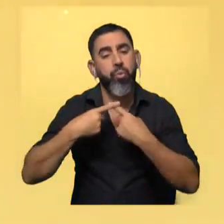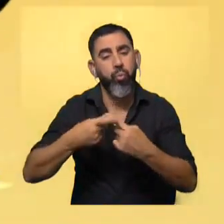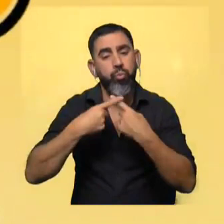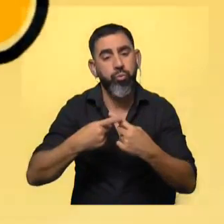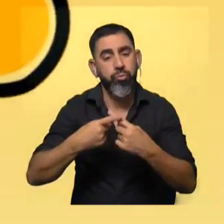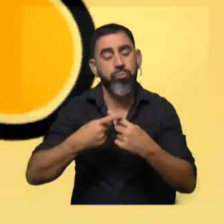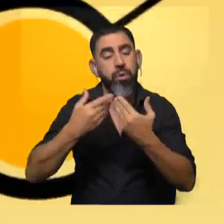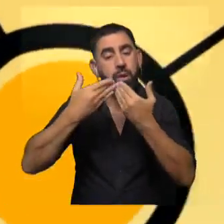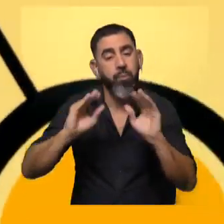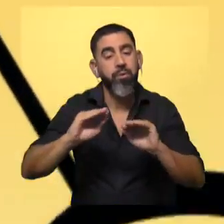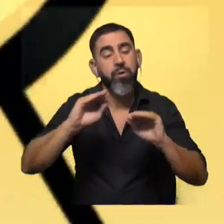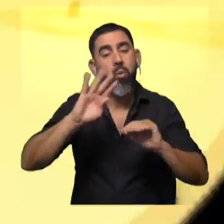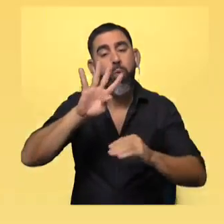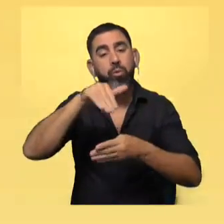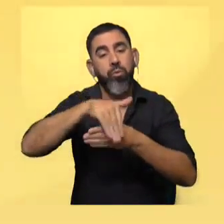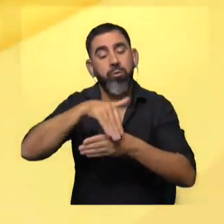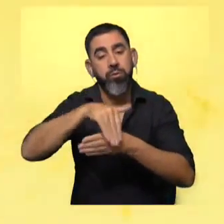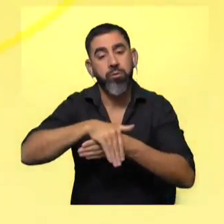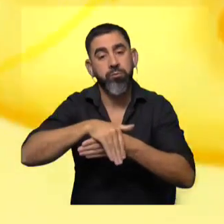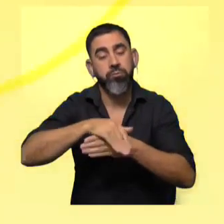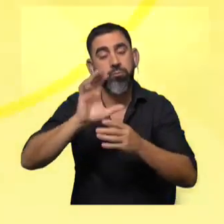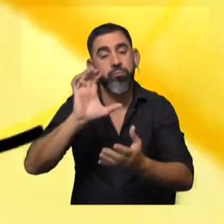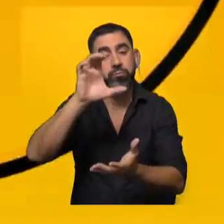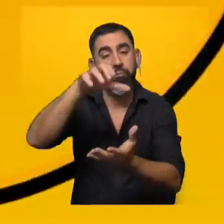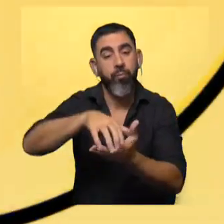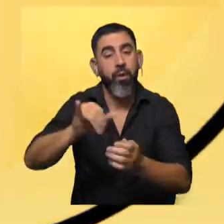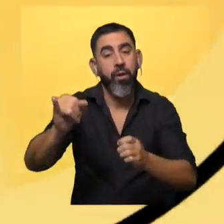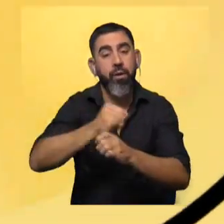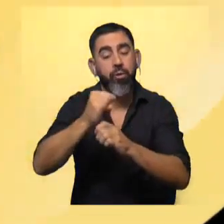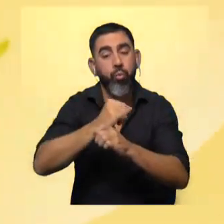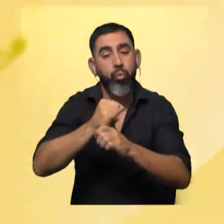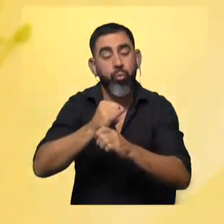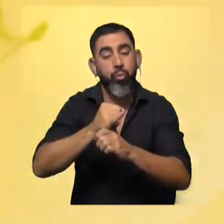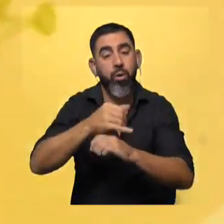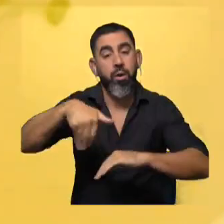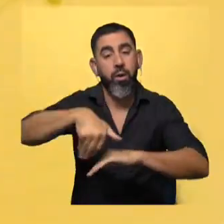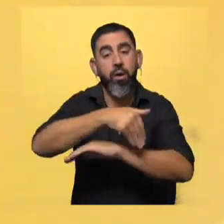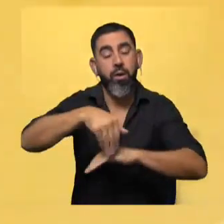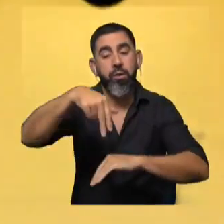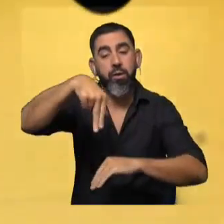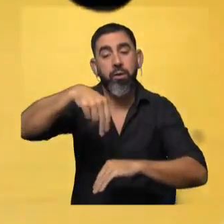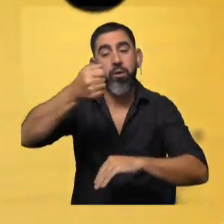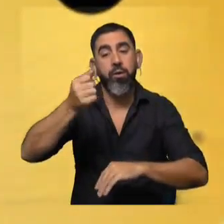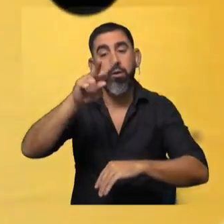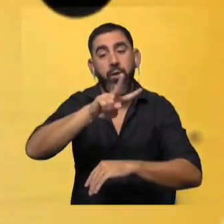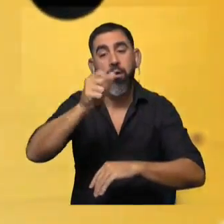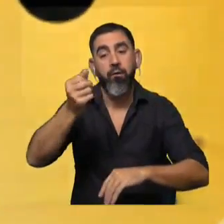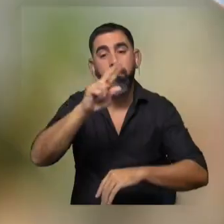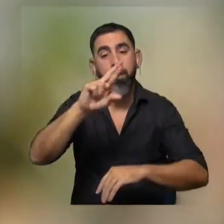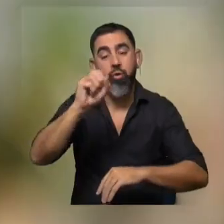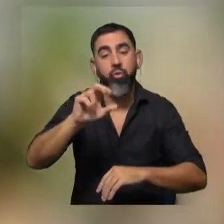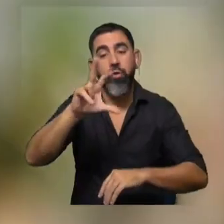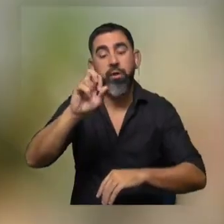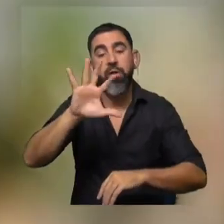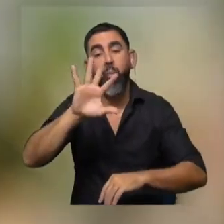evento comenzará a las 16 y tendrá lugar en la sede del Instituto de Higiene, Avenida Alfredo Navarro 3051. En